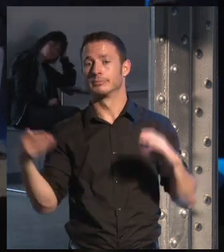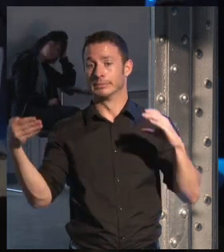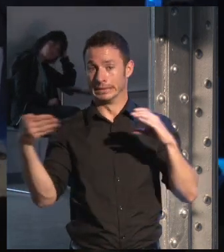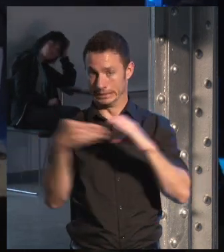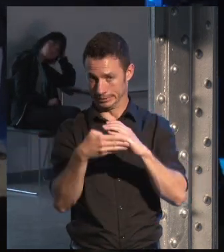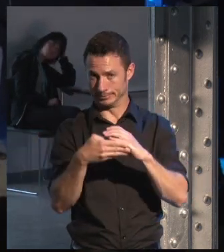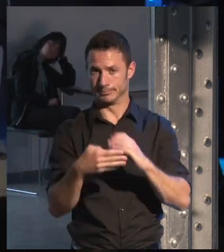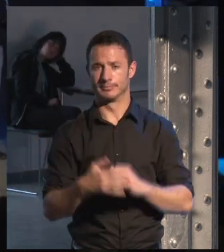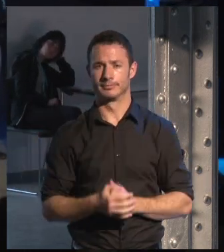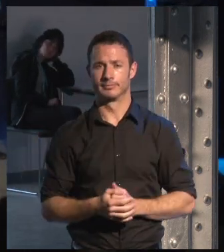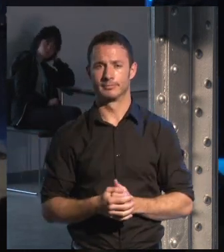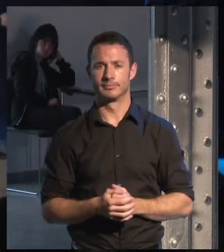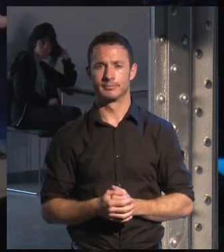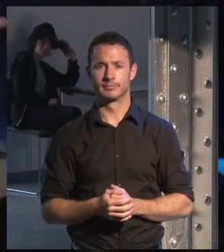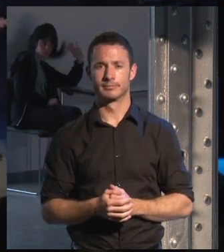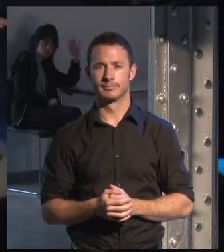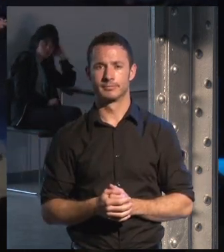Arráncalo desde aquí.